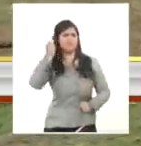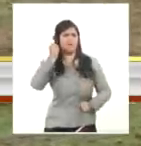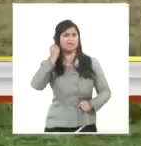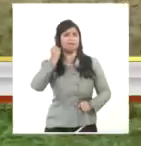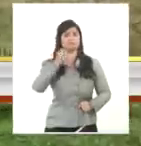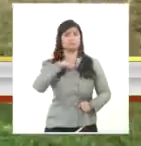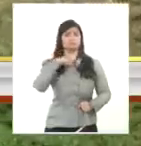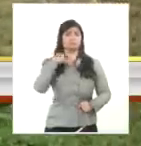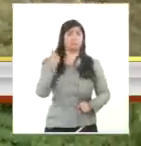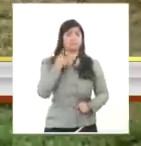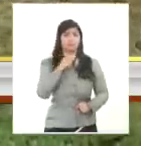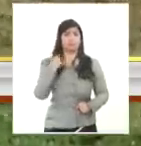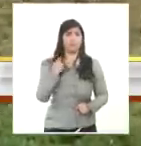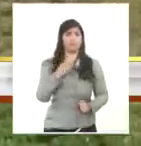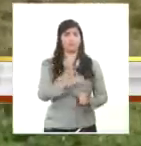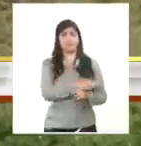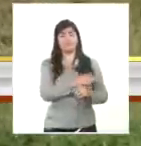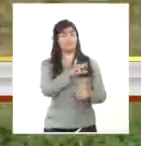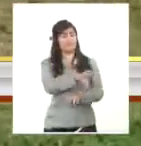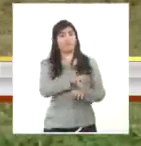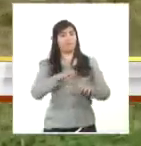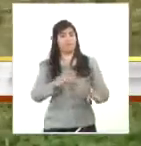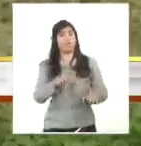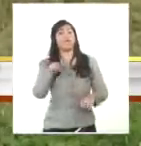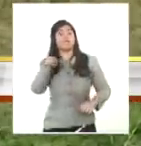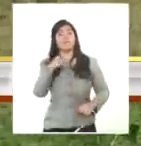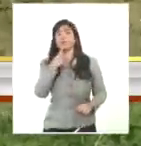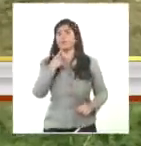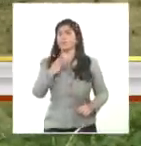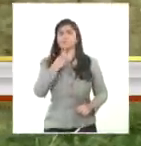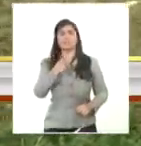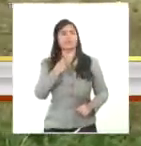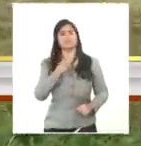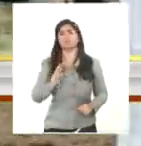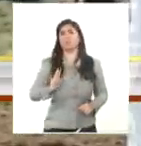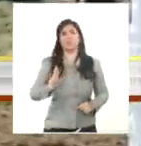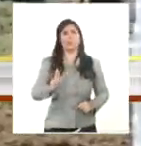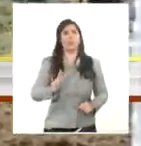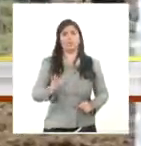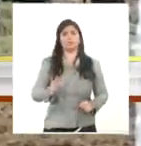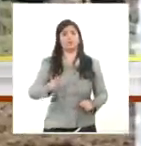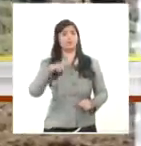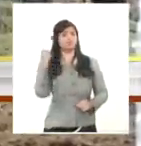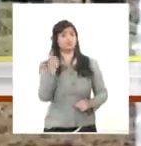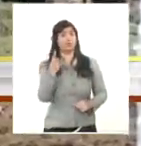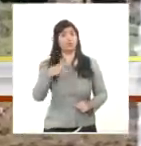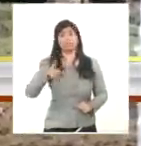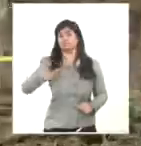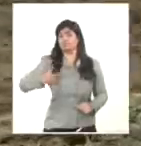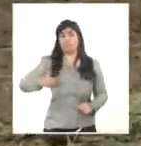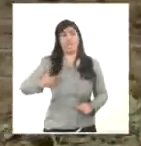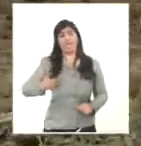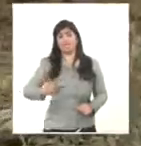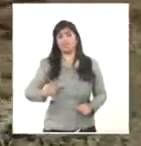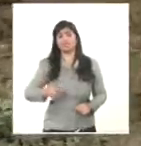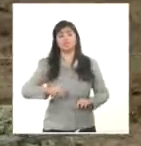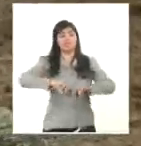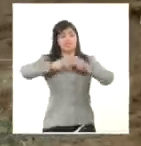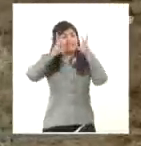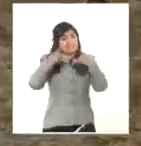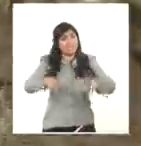en sentido general, porque las denuncias emanan de productores de todas las ganaderías y llegan hasta las redes sociales.